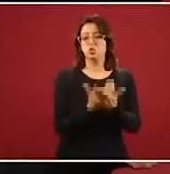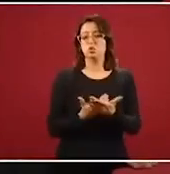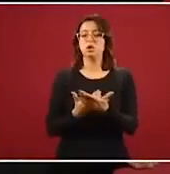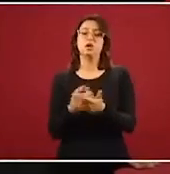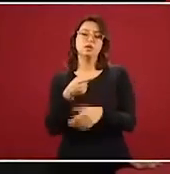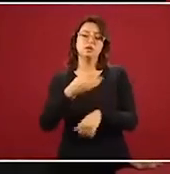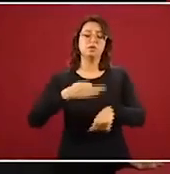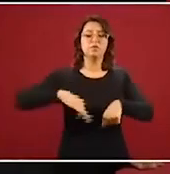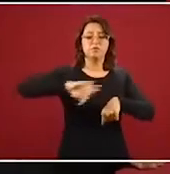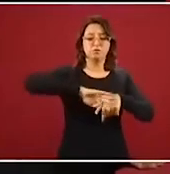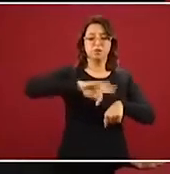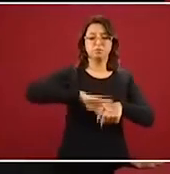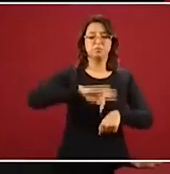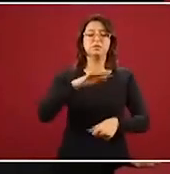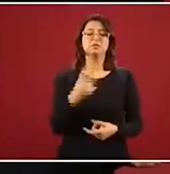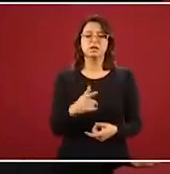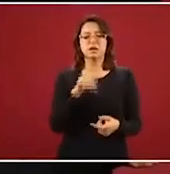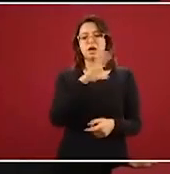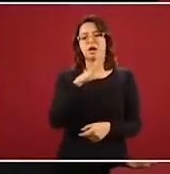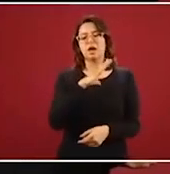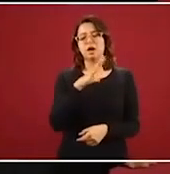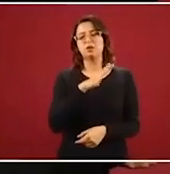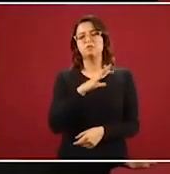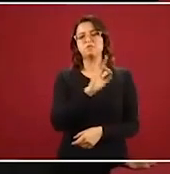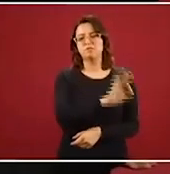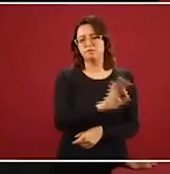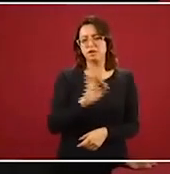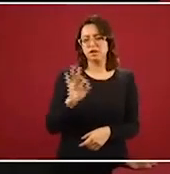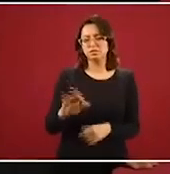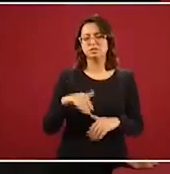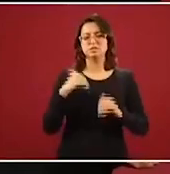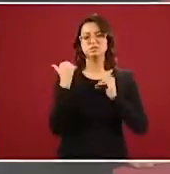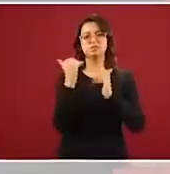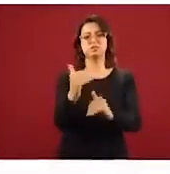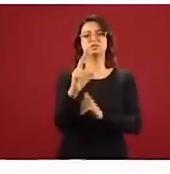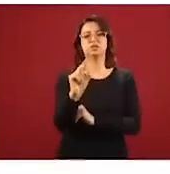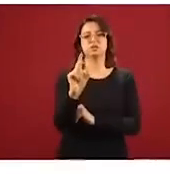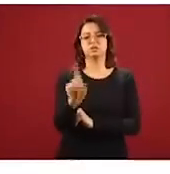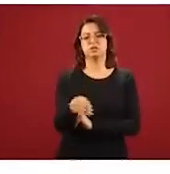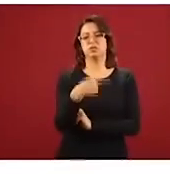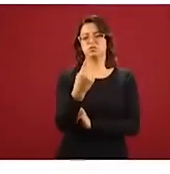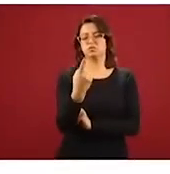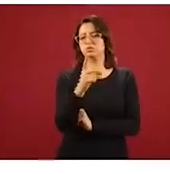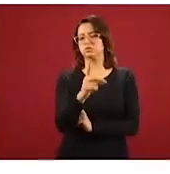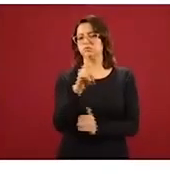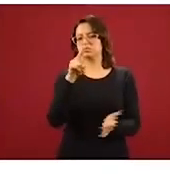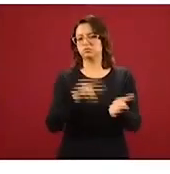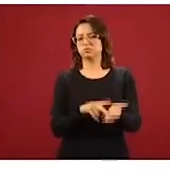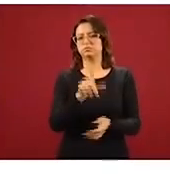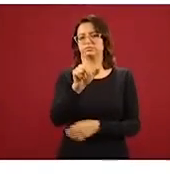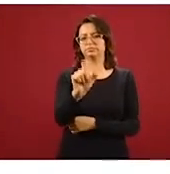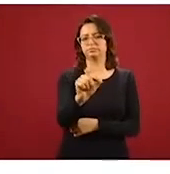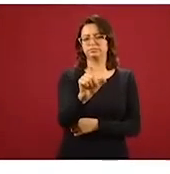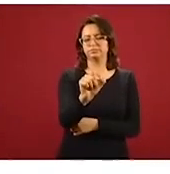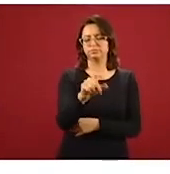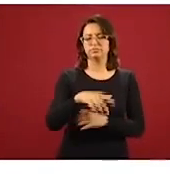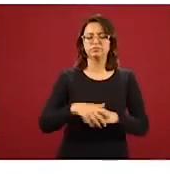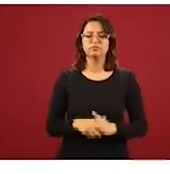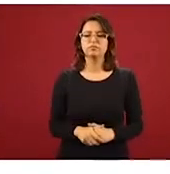farmacia especializada. Ahí se ven las fechas de vigencia hasta el 31 de diciembre de 2020. No obstante,